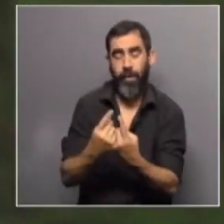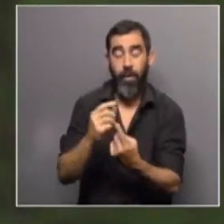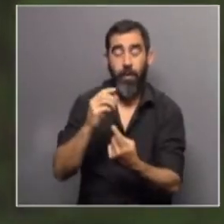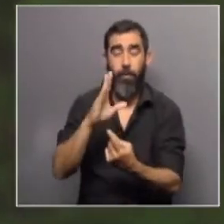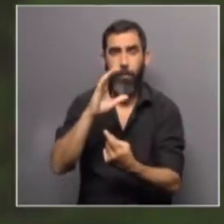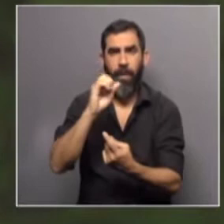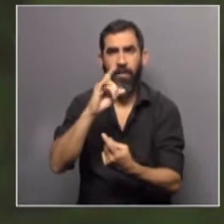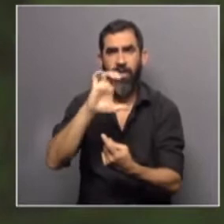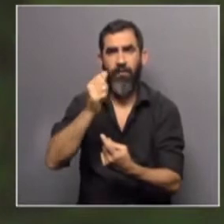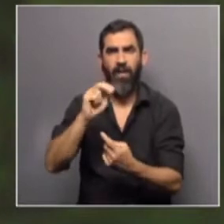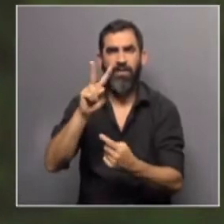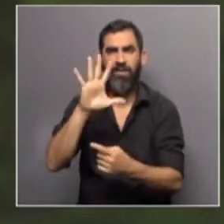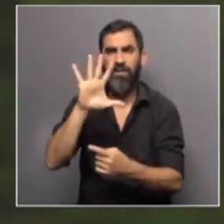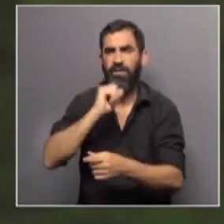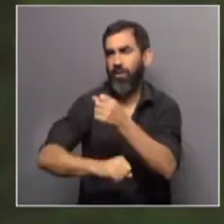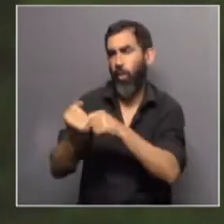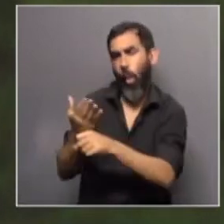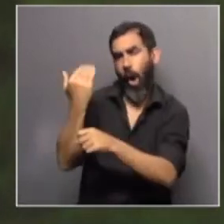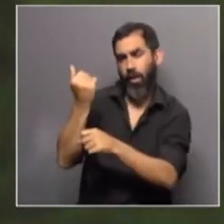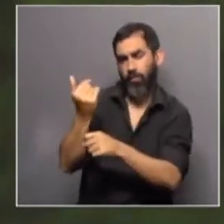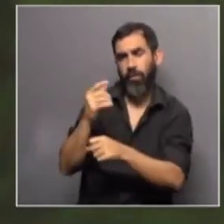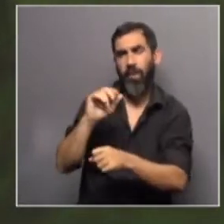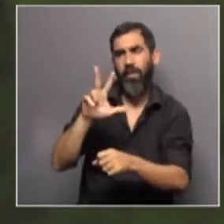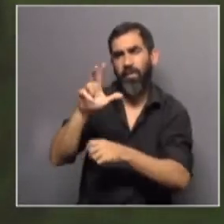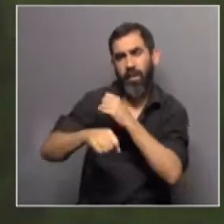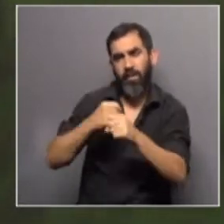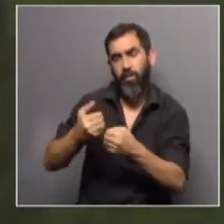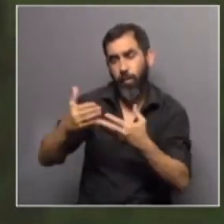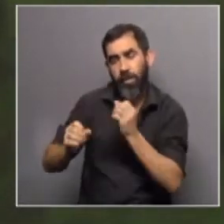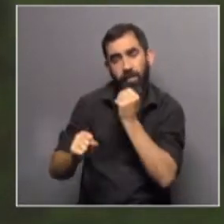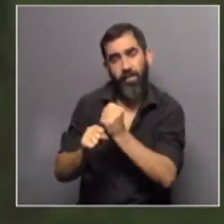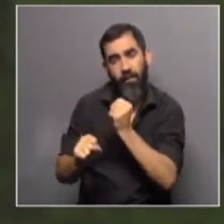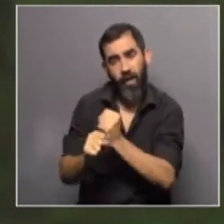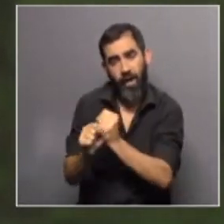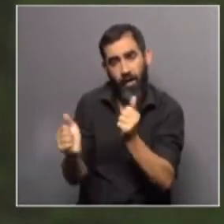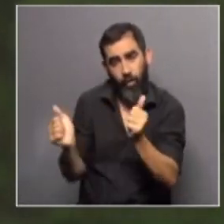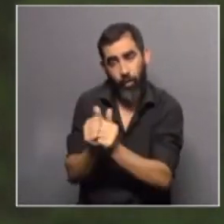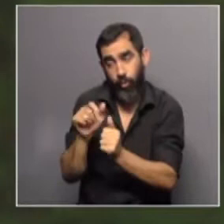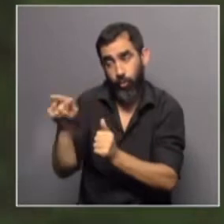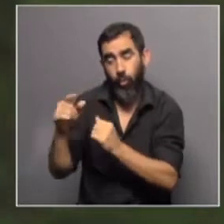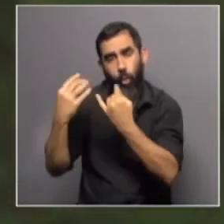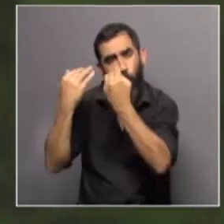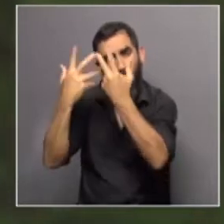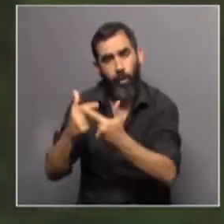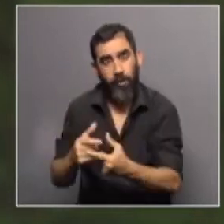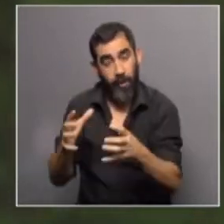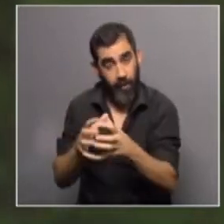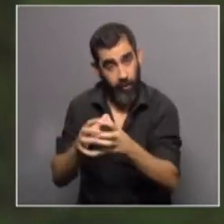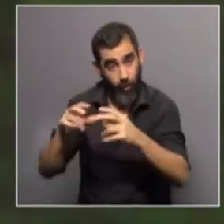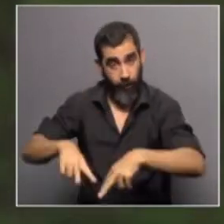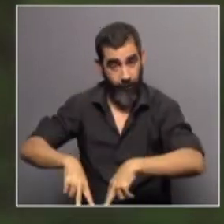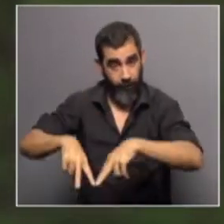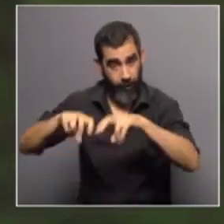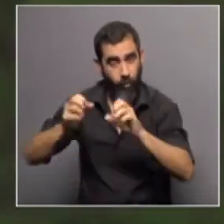hace unos 5 años atrás aproximadamente y hace unos 3 que empezamos a trabajar. PEDESIVA organizó muy bien todo el equipo de